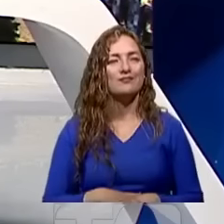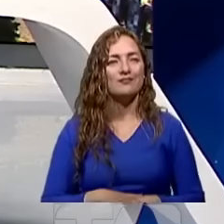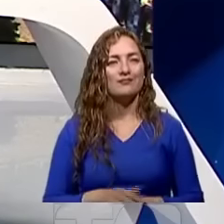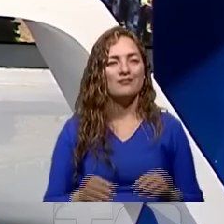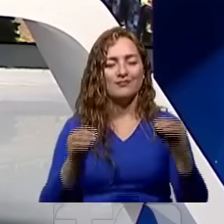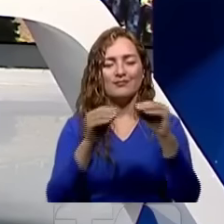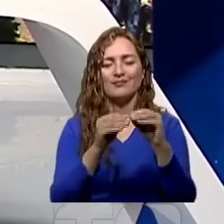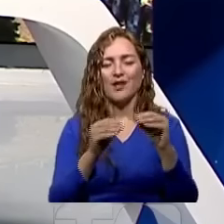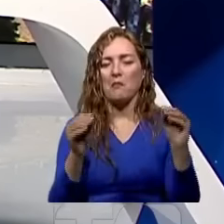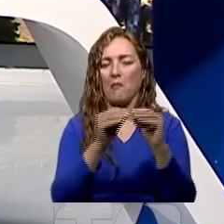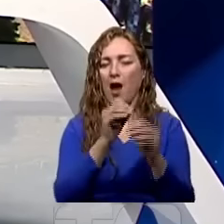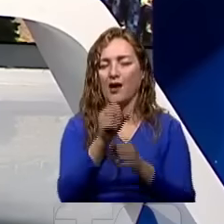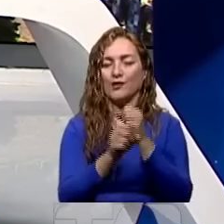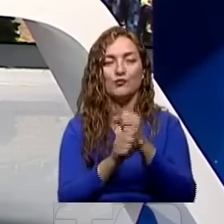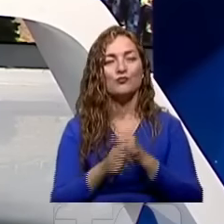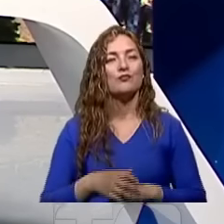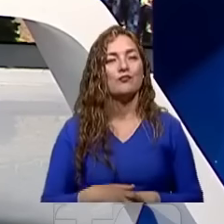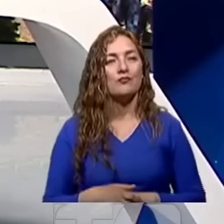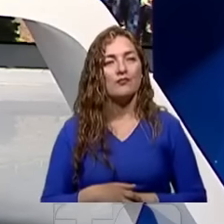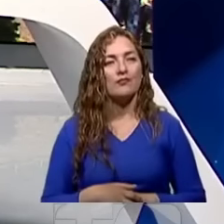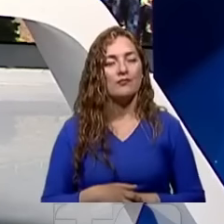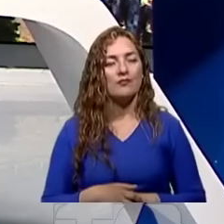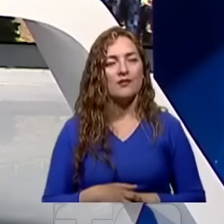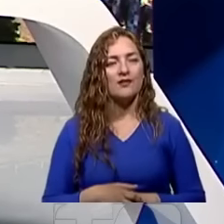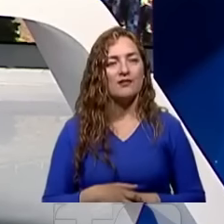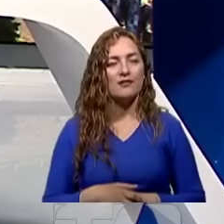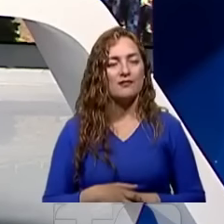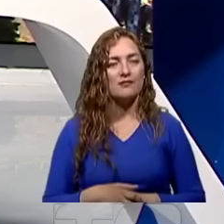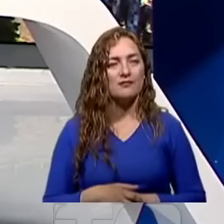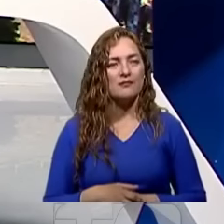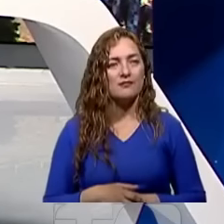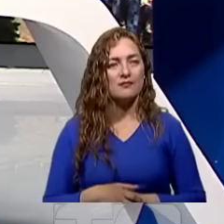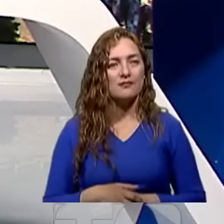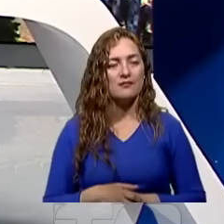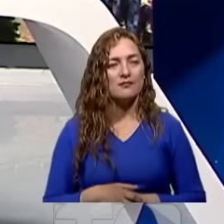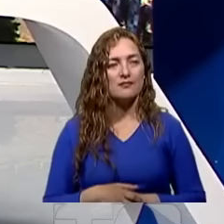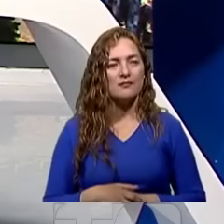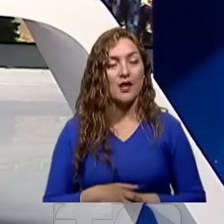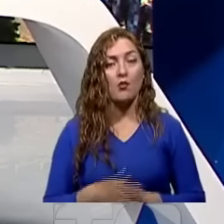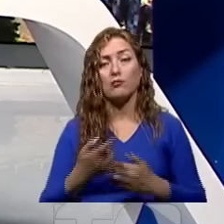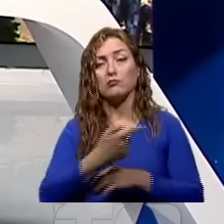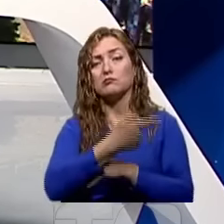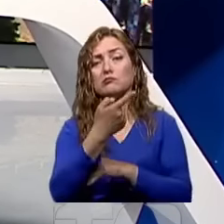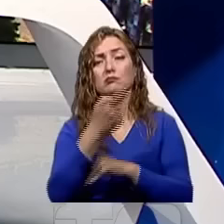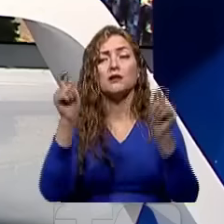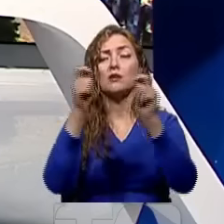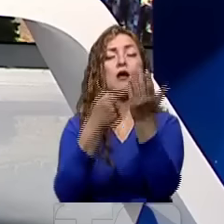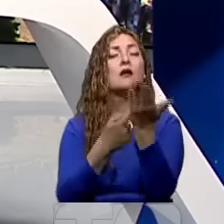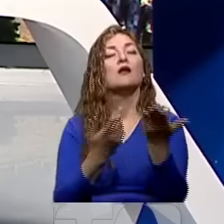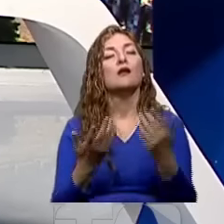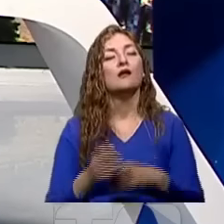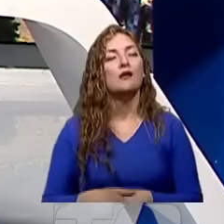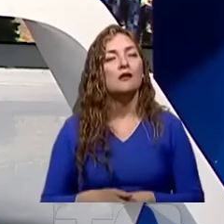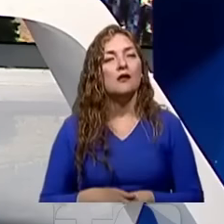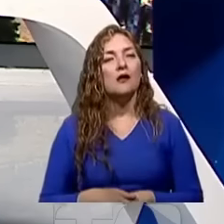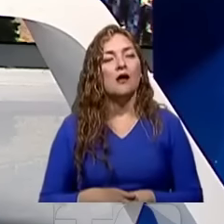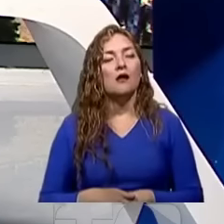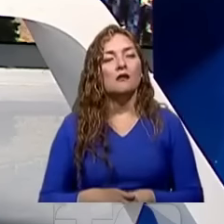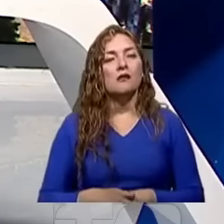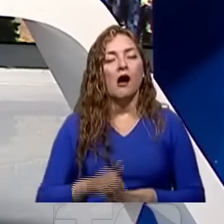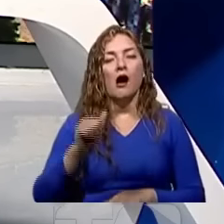gracias. Más. Que vengan más entonces. Sí, pero mientras tanto vamos a ver si es que se sabe la lección. A ver. Veamos. Alberto